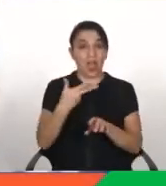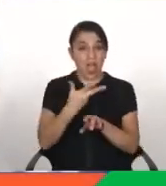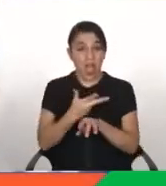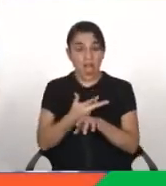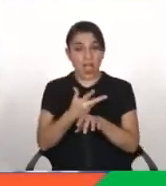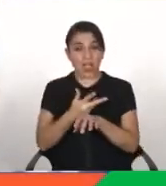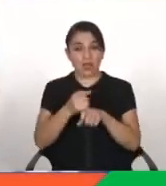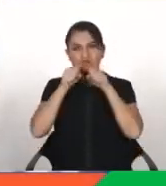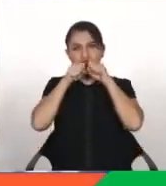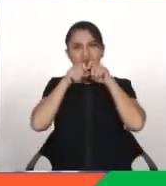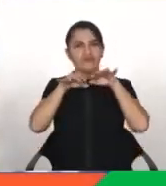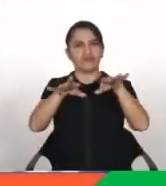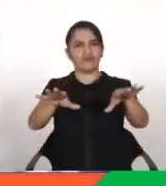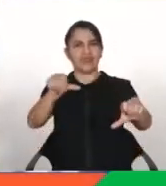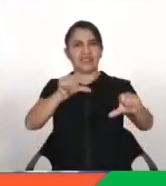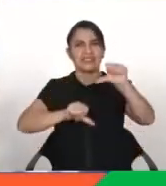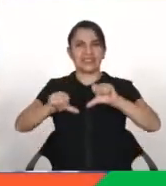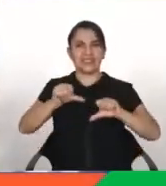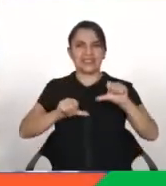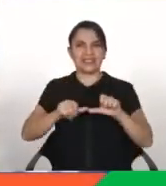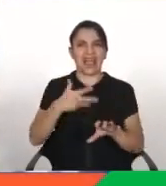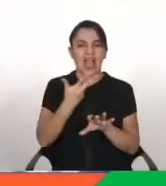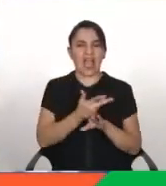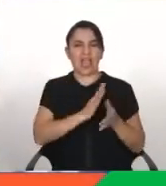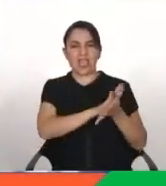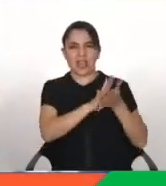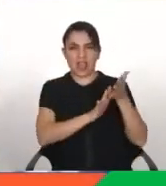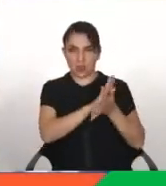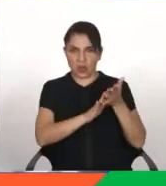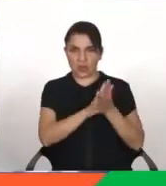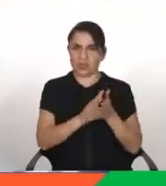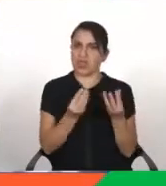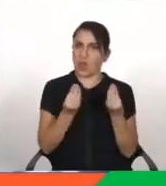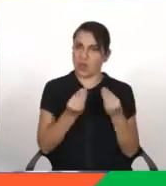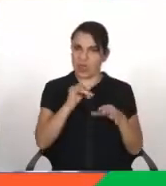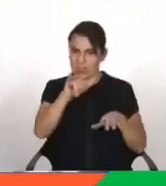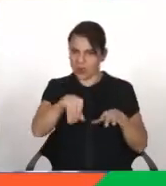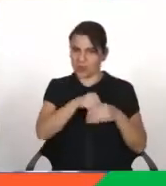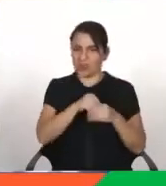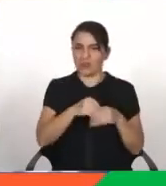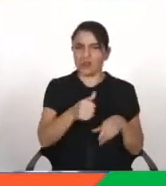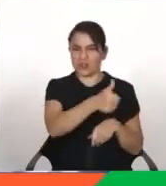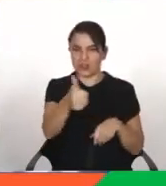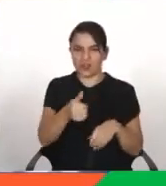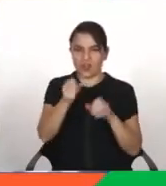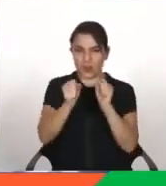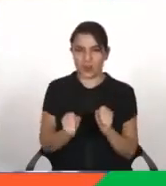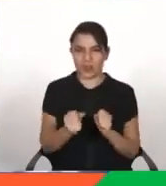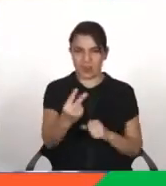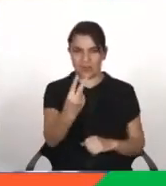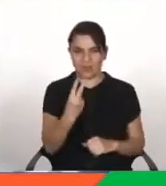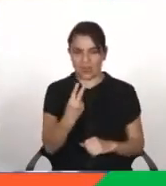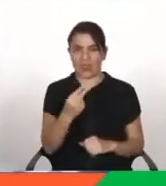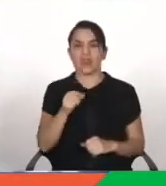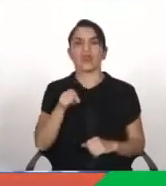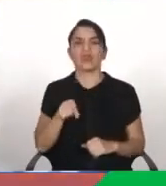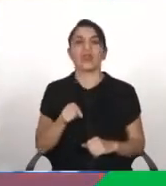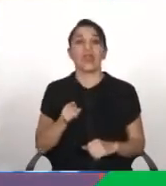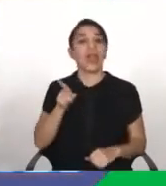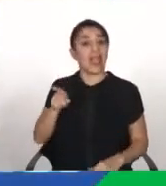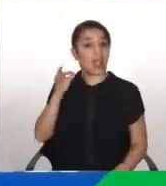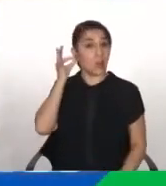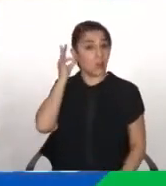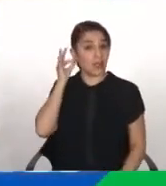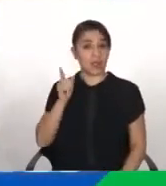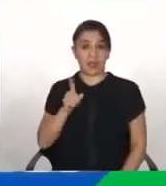lo pueden ver, así que es totalmente inclusivo para que todos lo puedan ver. Y Sandra, de la Hiperactina, es justamente biomédica.